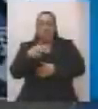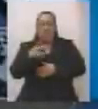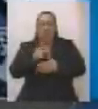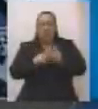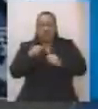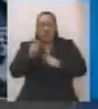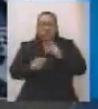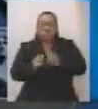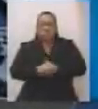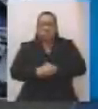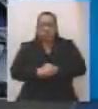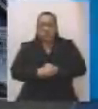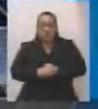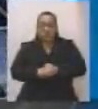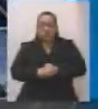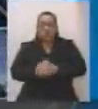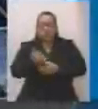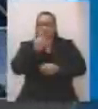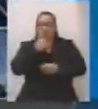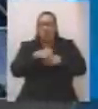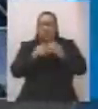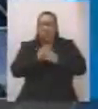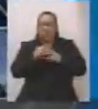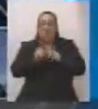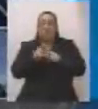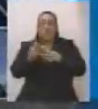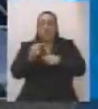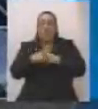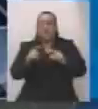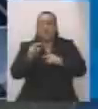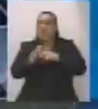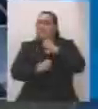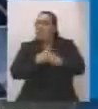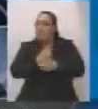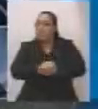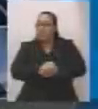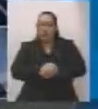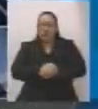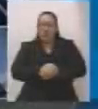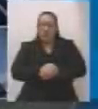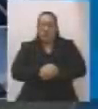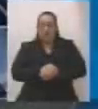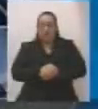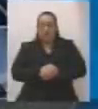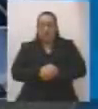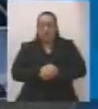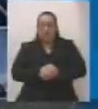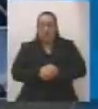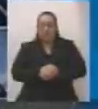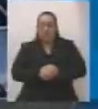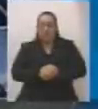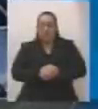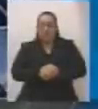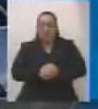Y ciertamente también ha sucedido lo mismo en América Latina, pero la globalización también nos ha prometido que va